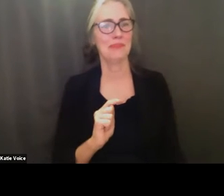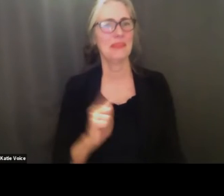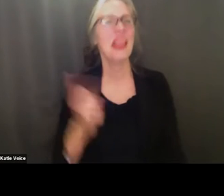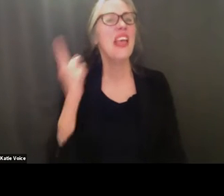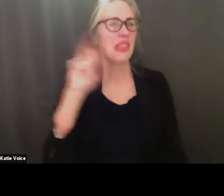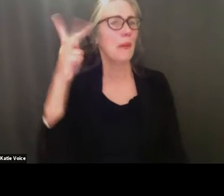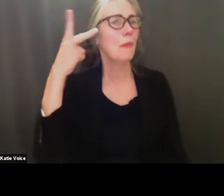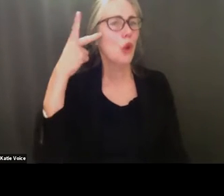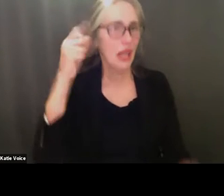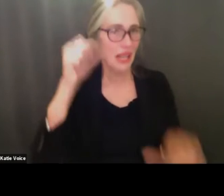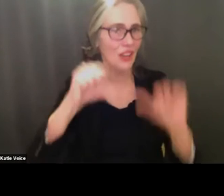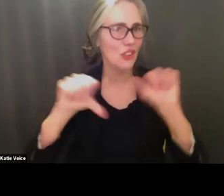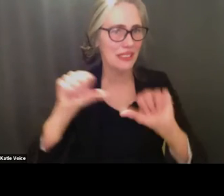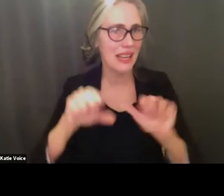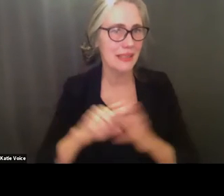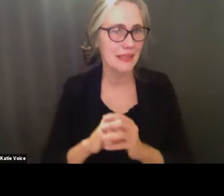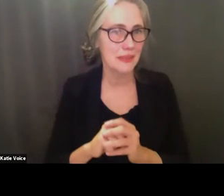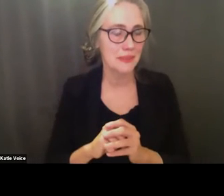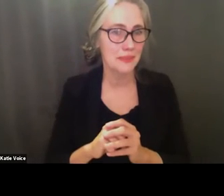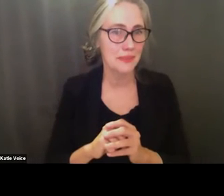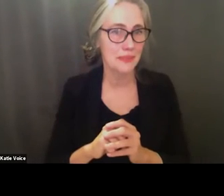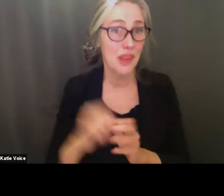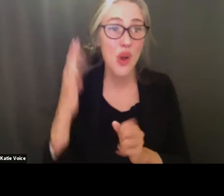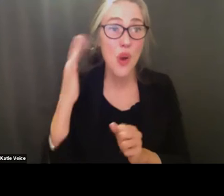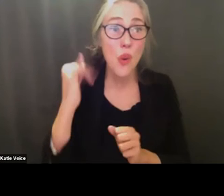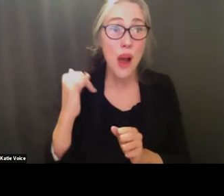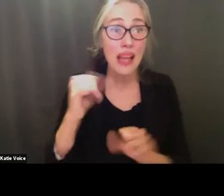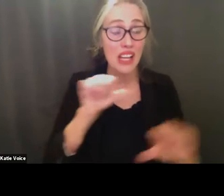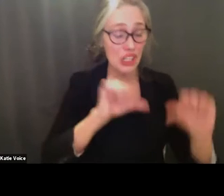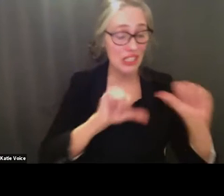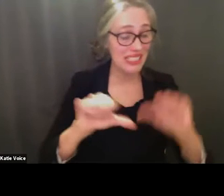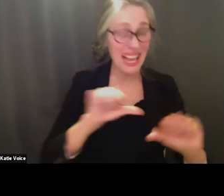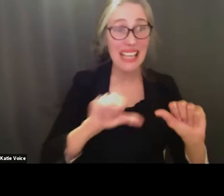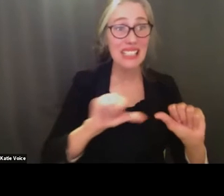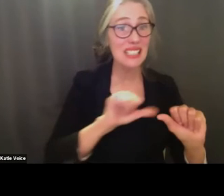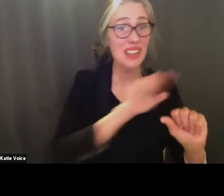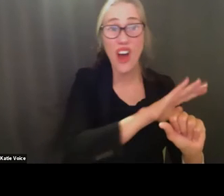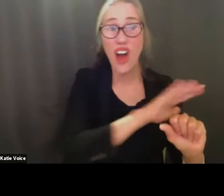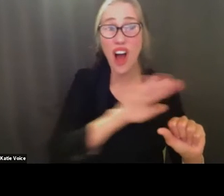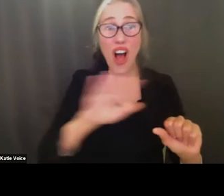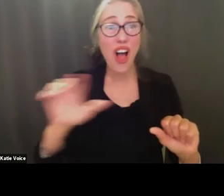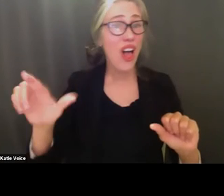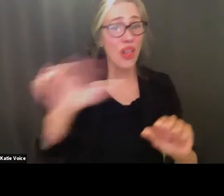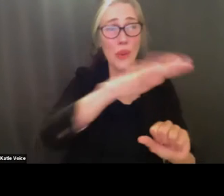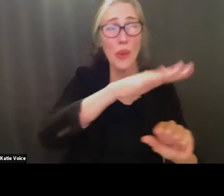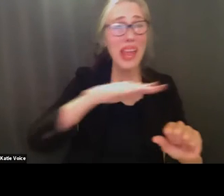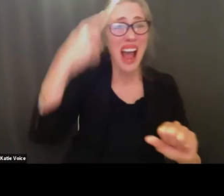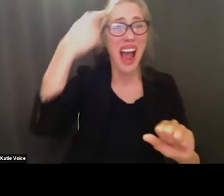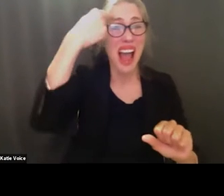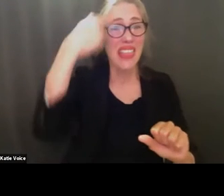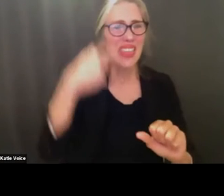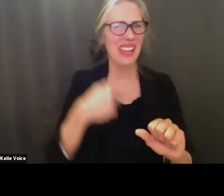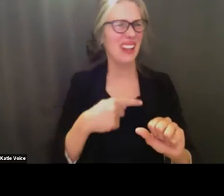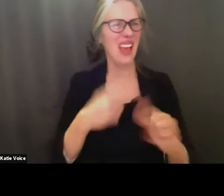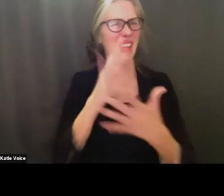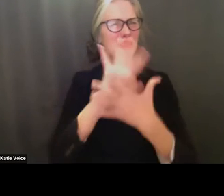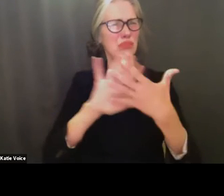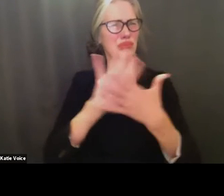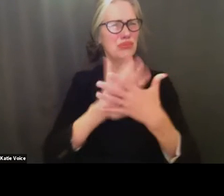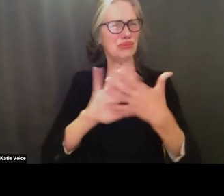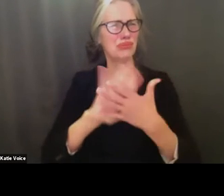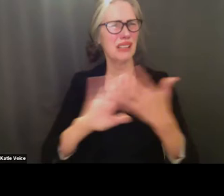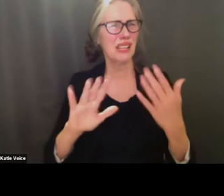como que se esté aplicando la ciencia en todos lados y siento que así ha sido todo